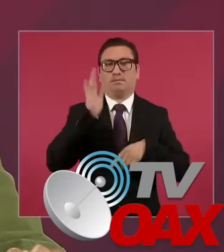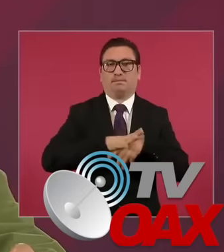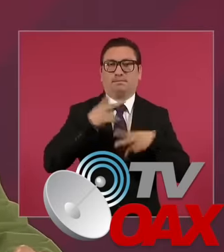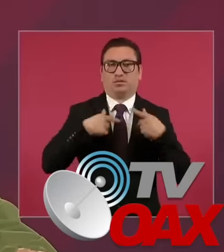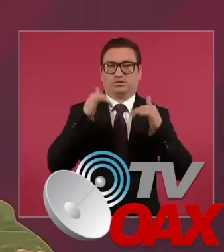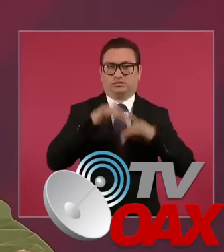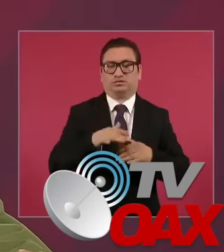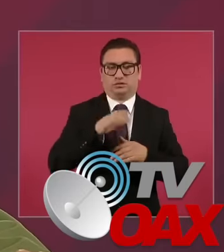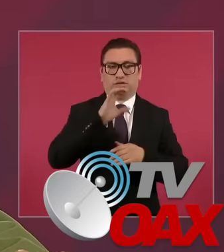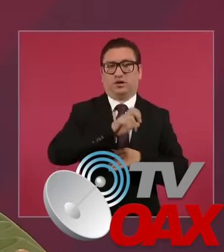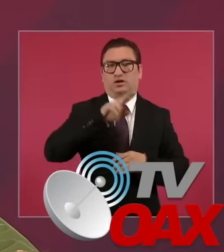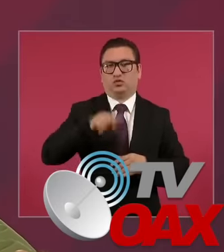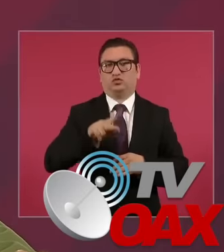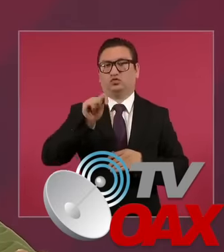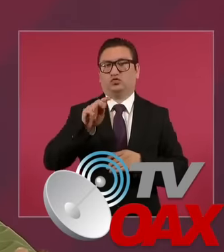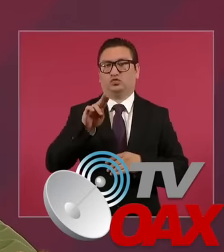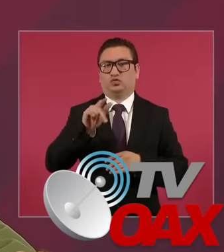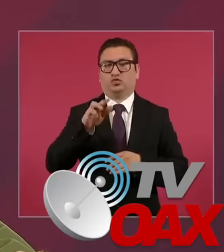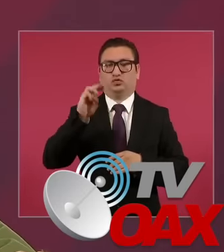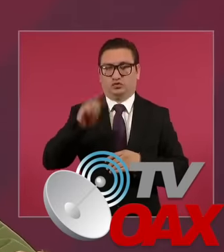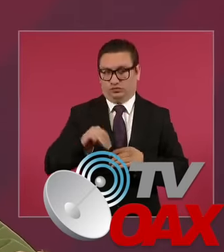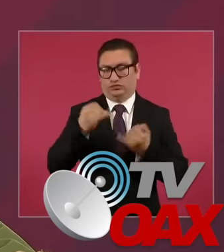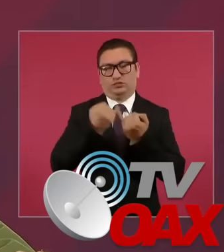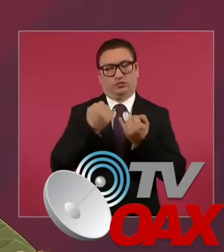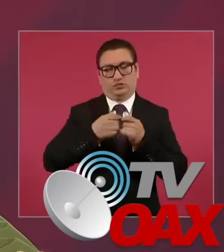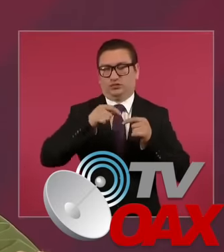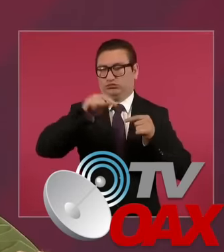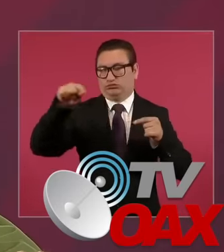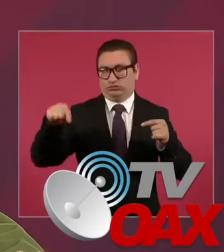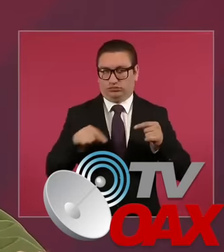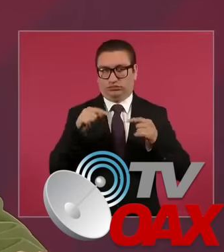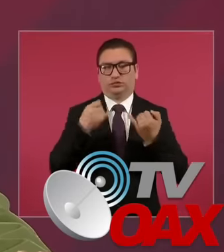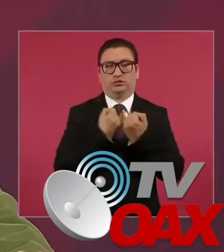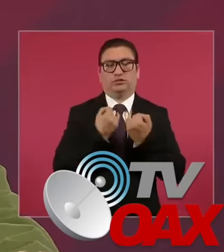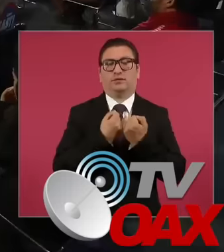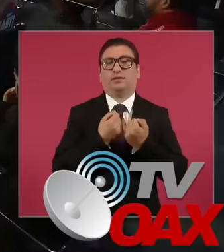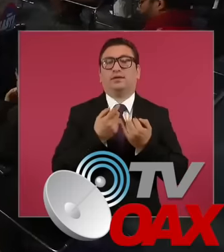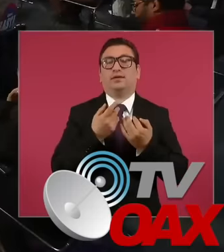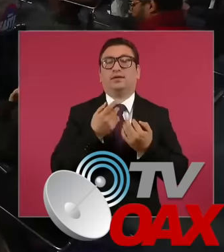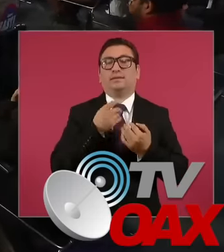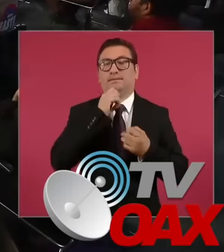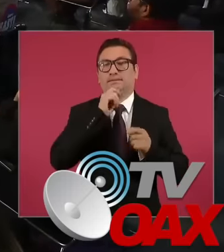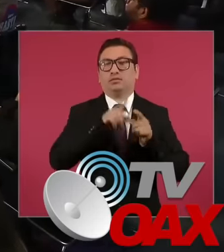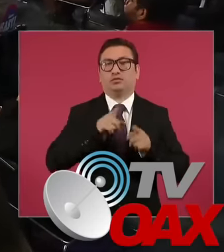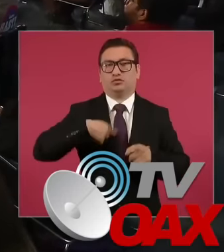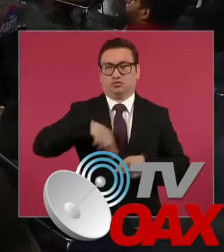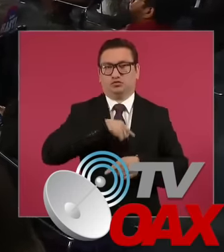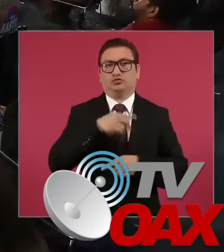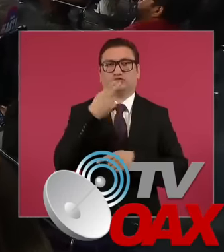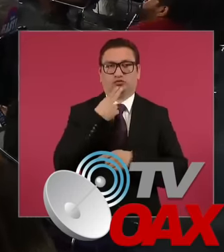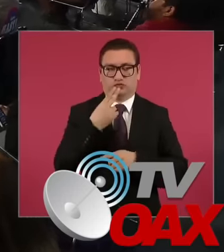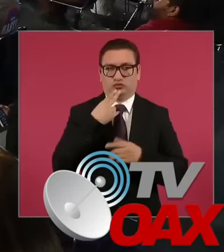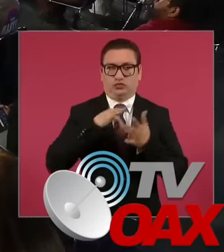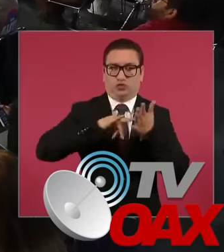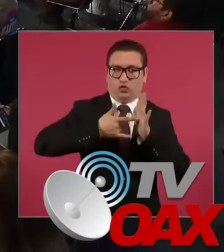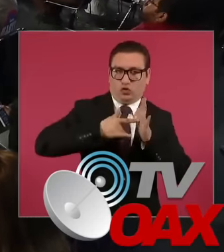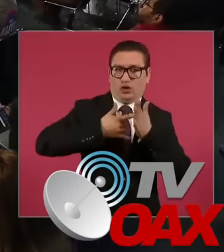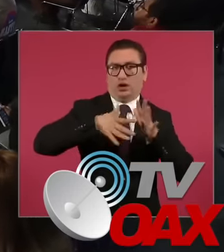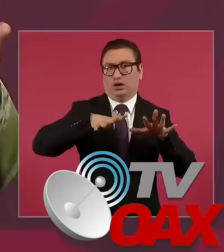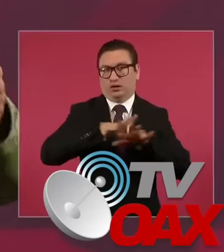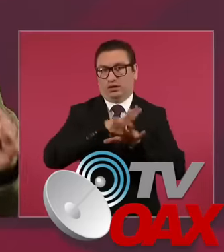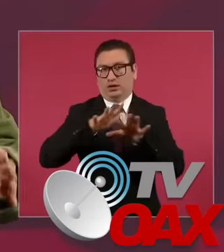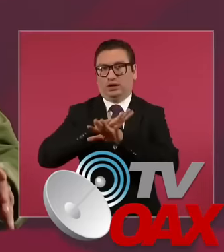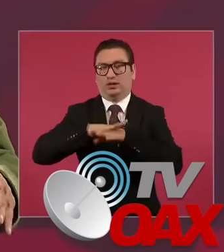Cancún a Tulum, por supuesto, es una ruta también de alta demanda y estaremos utilizando, cambiando los horarios en función de